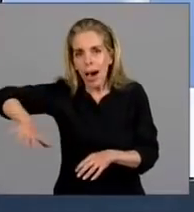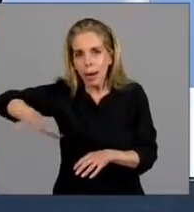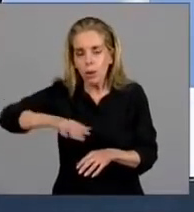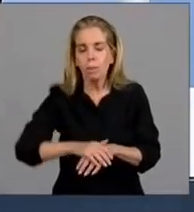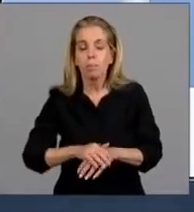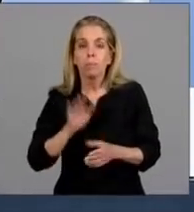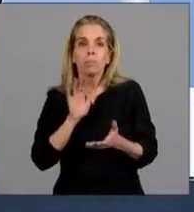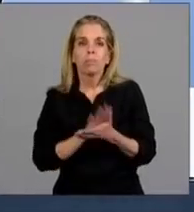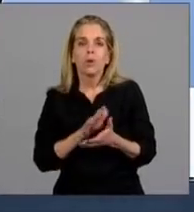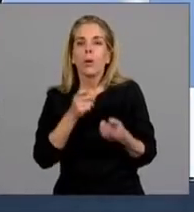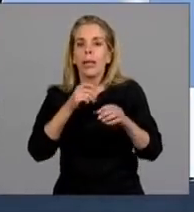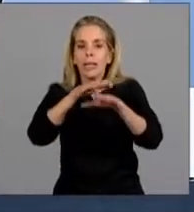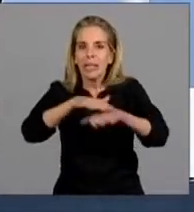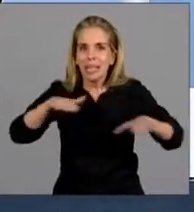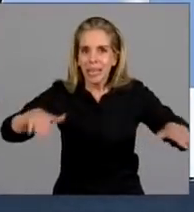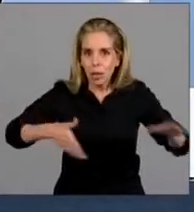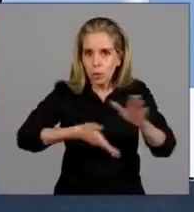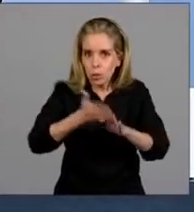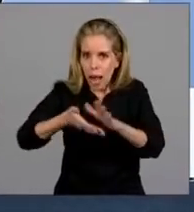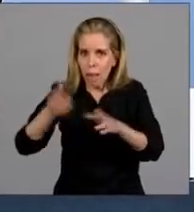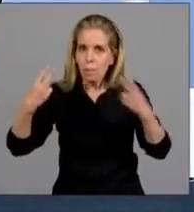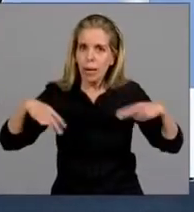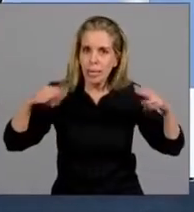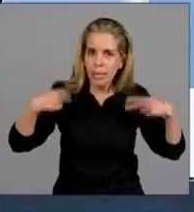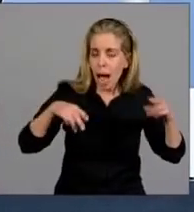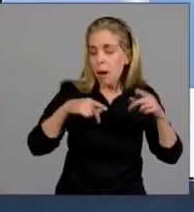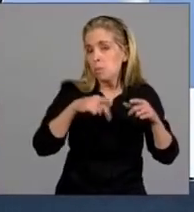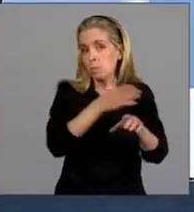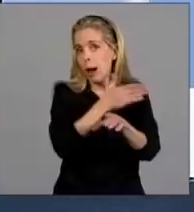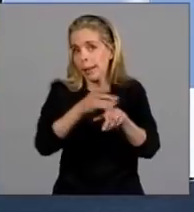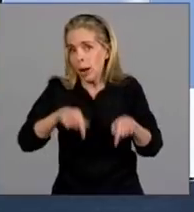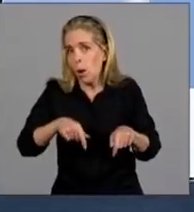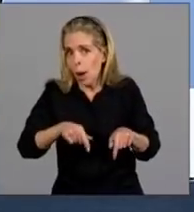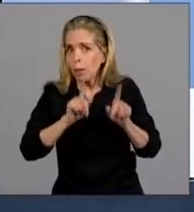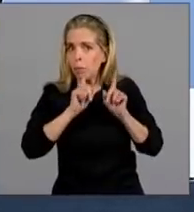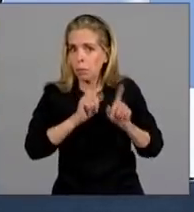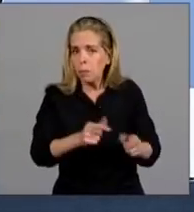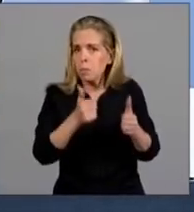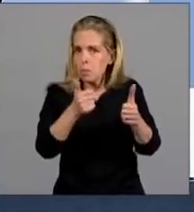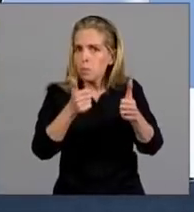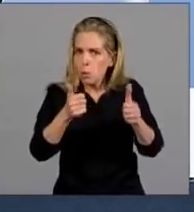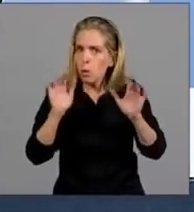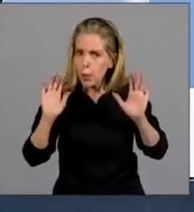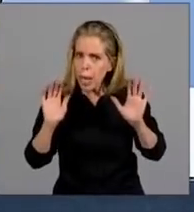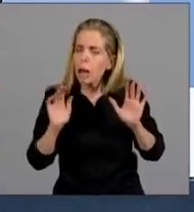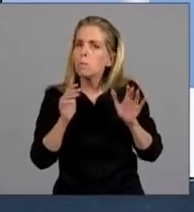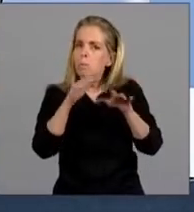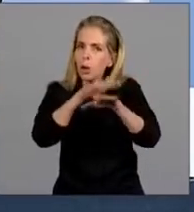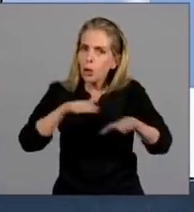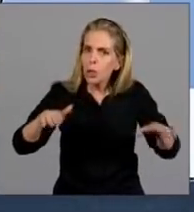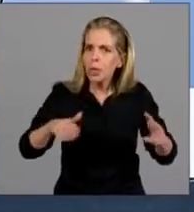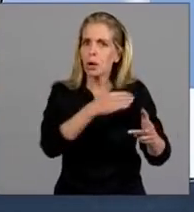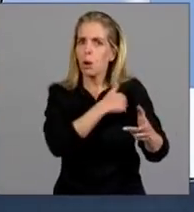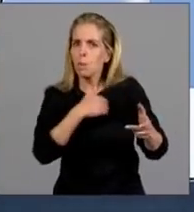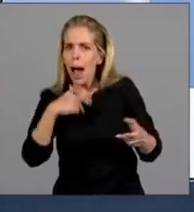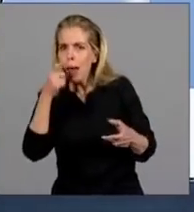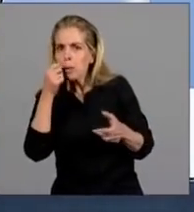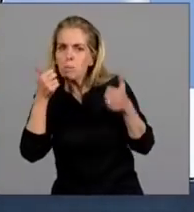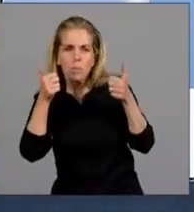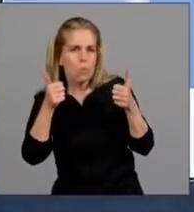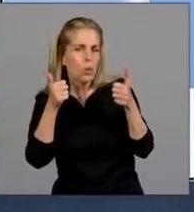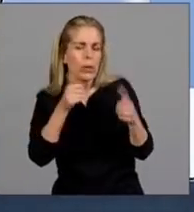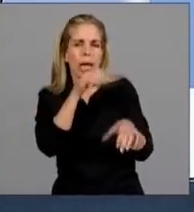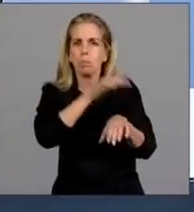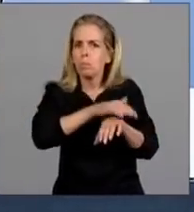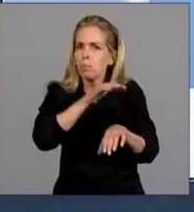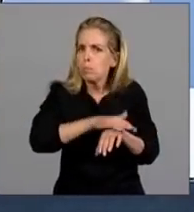la salida de los niños y niñas, como estamos, ha funcionado muy bien, se han comportado con completa responsabilidad en toda la